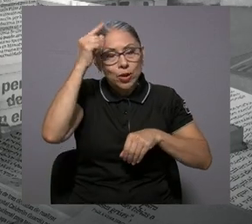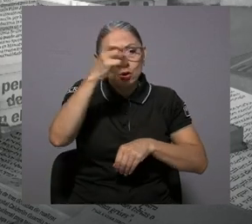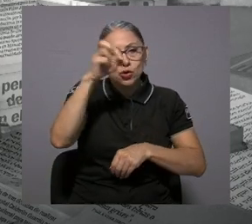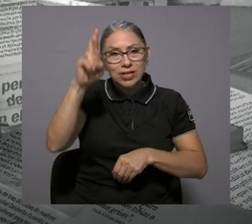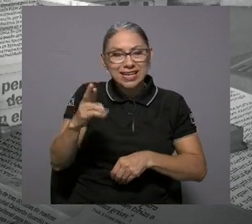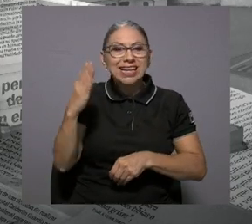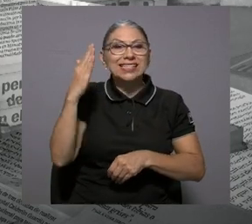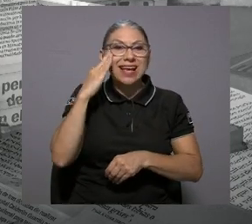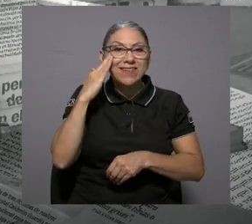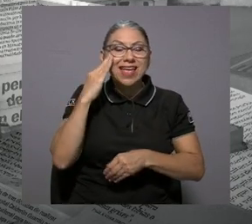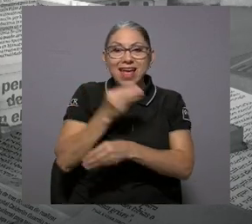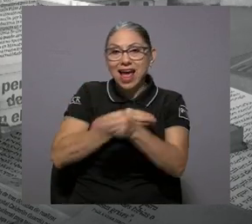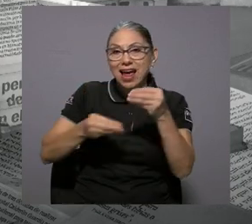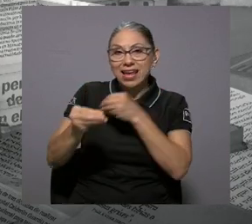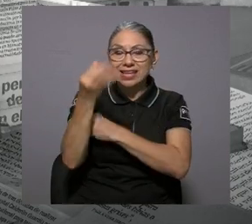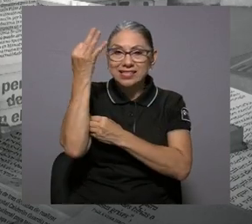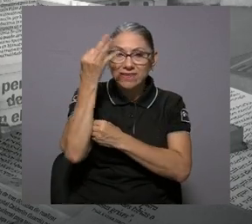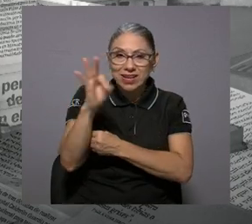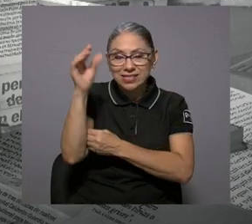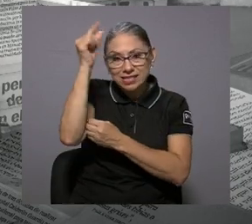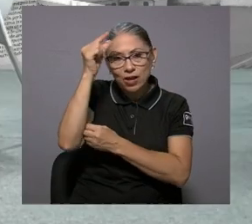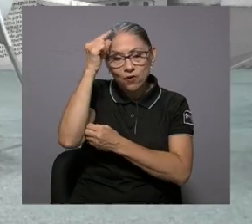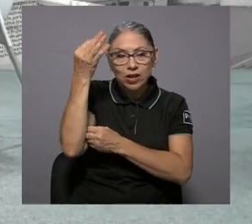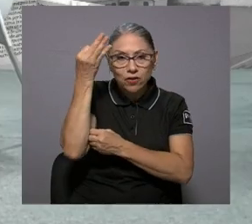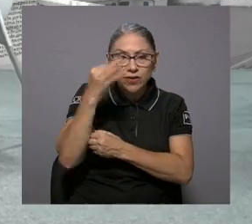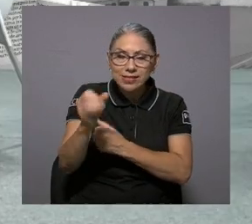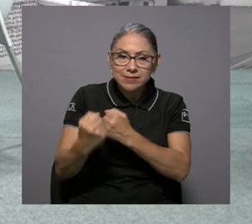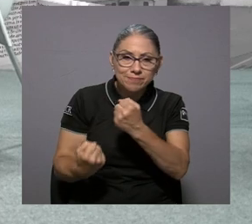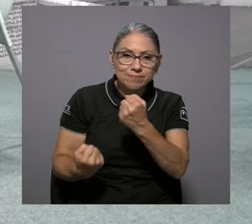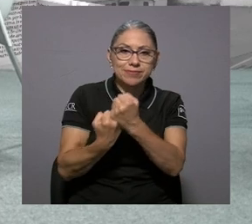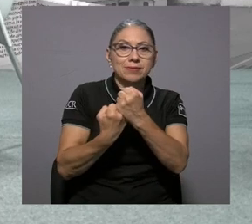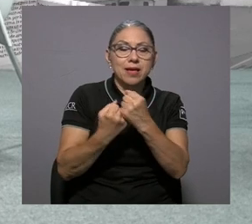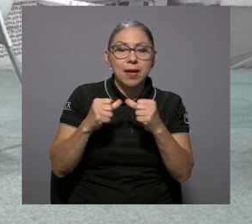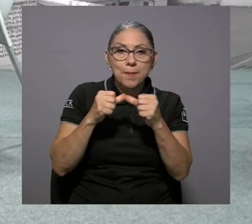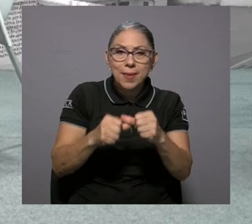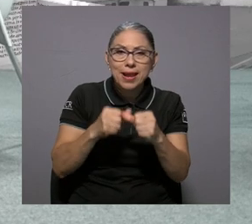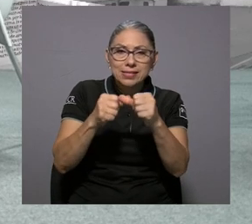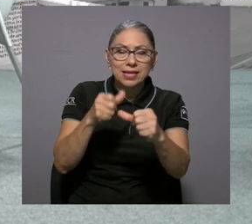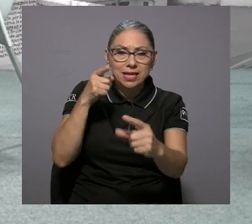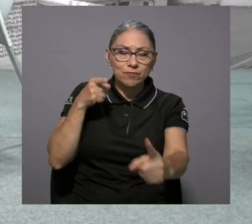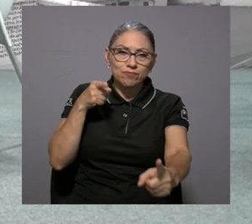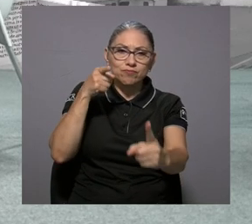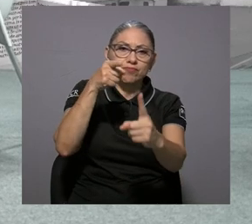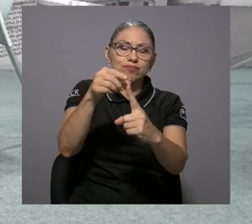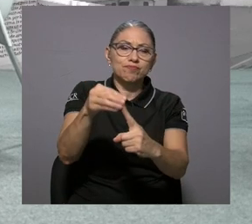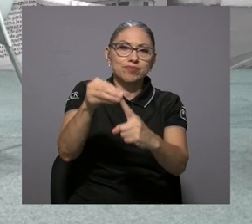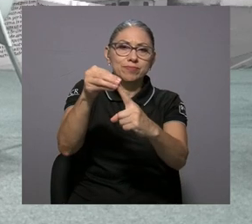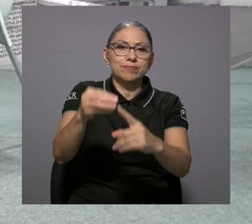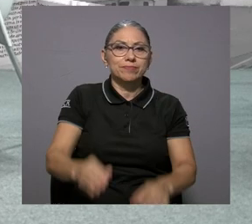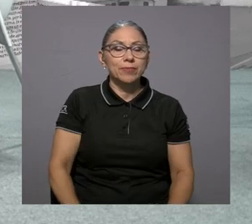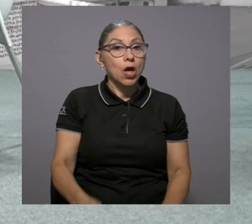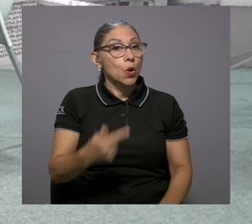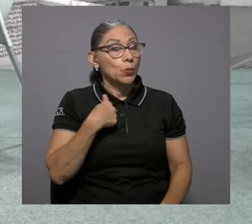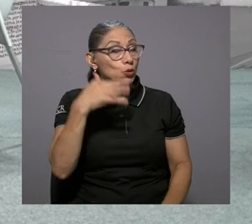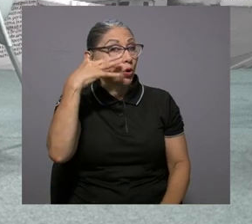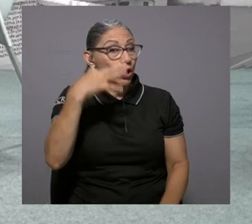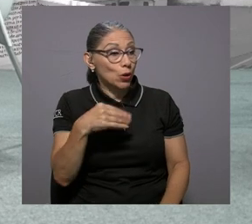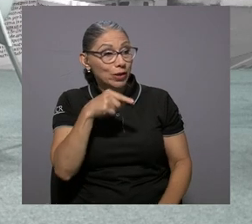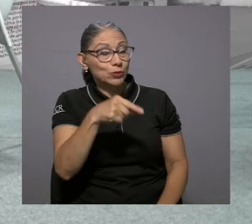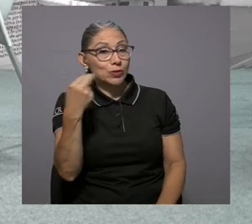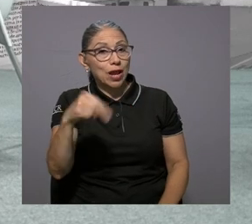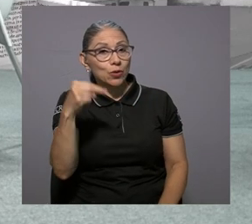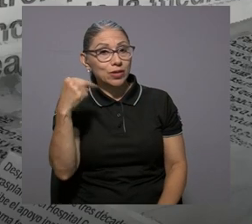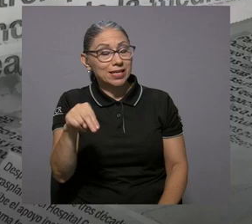agencia francesa y más allá del gobierno de Francia para seguir en esta ruta y en esta prioridad. Bueno, yo creo que eso es una noticia